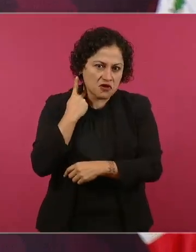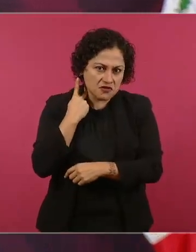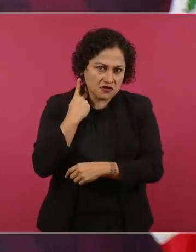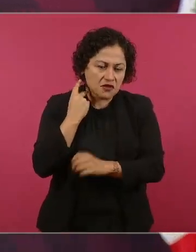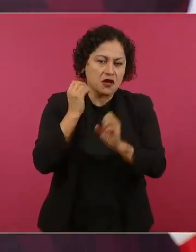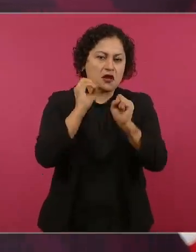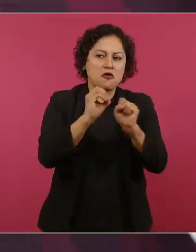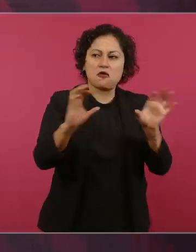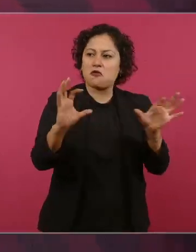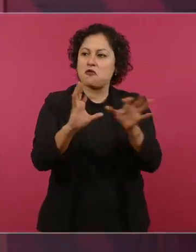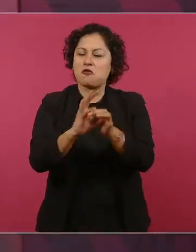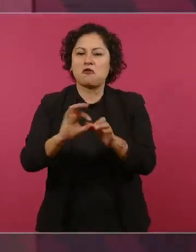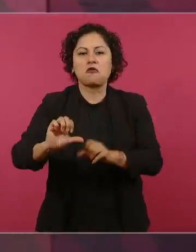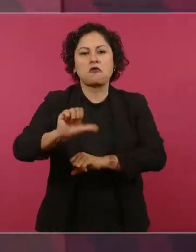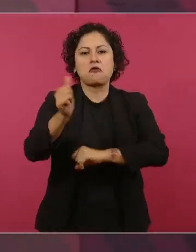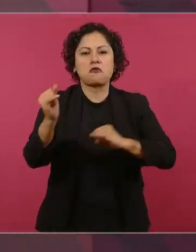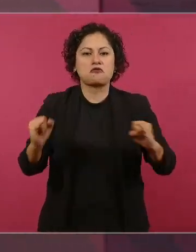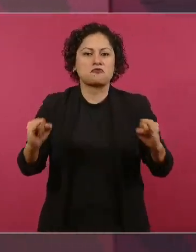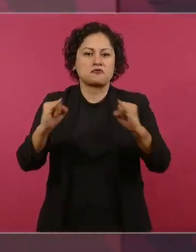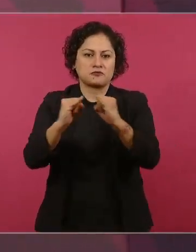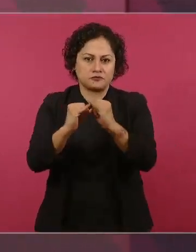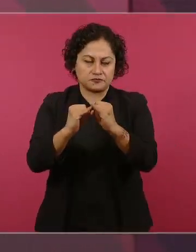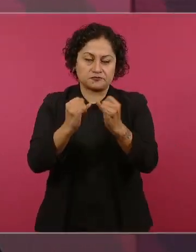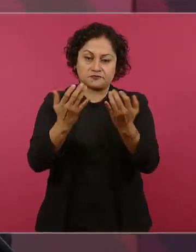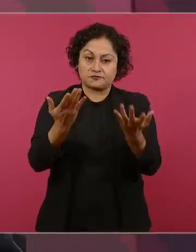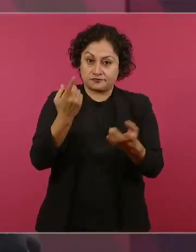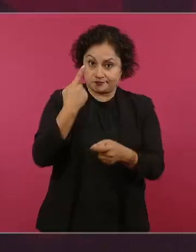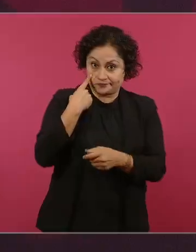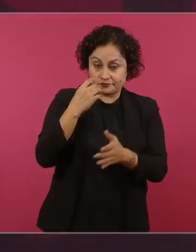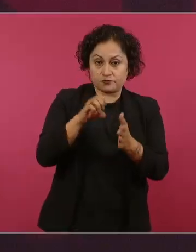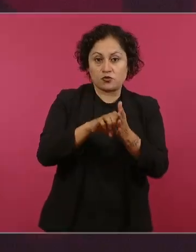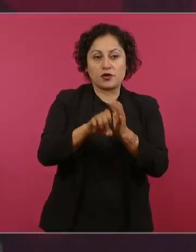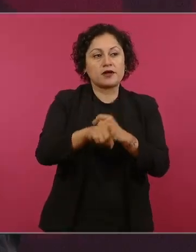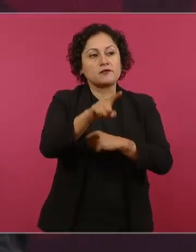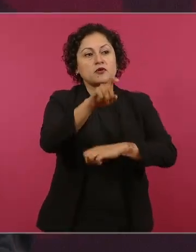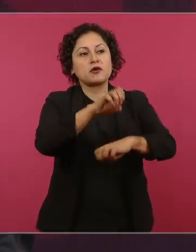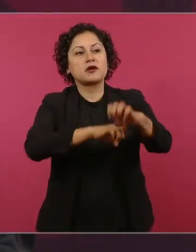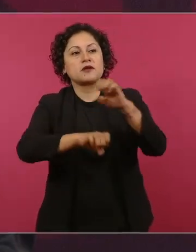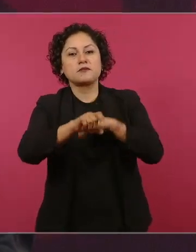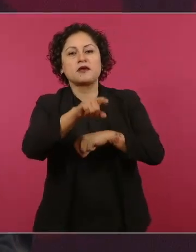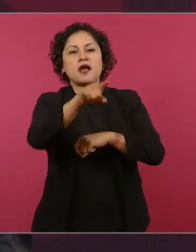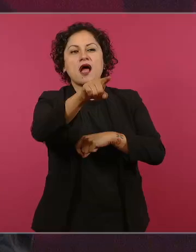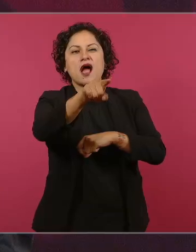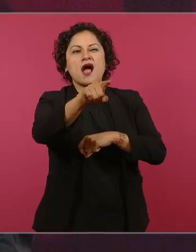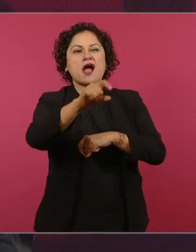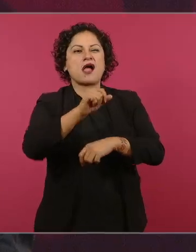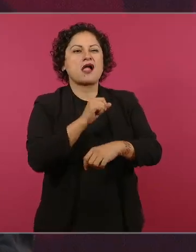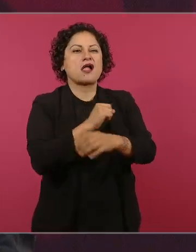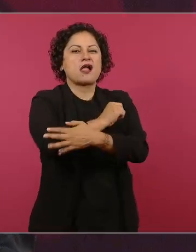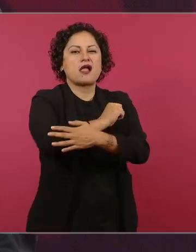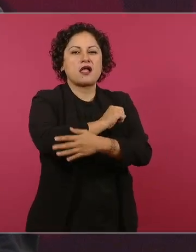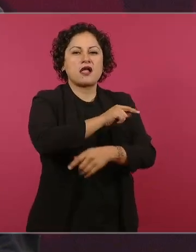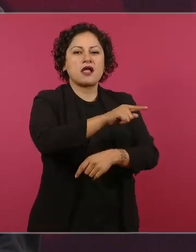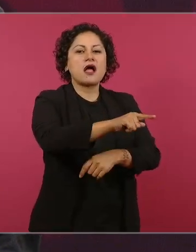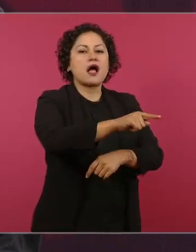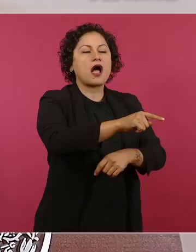A unos les entregaron la distribución de medicamentos, a otros